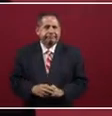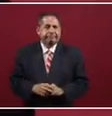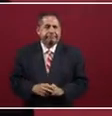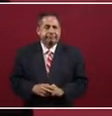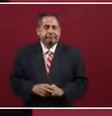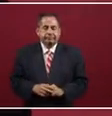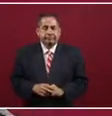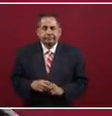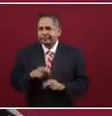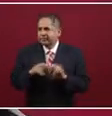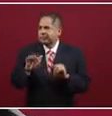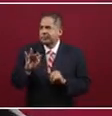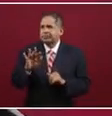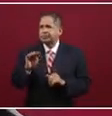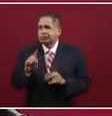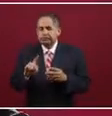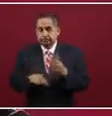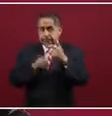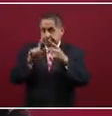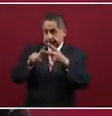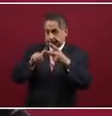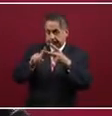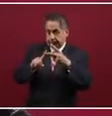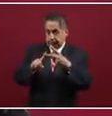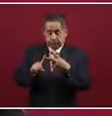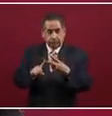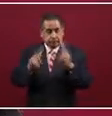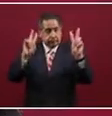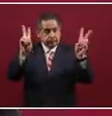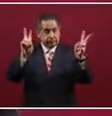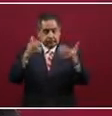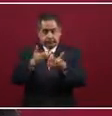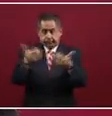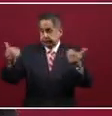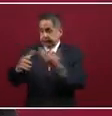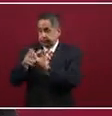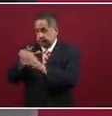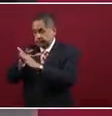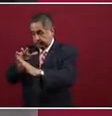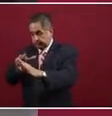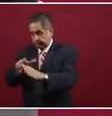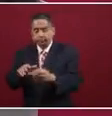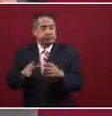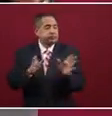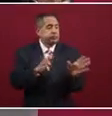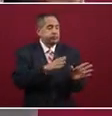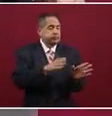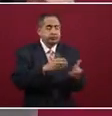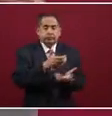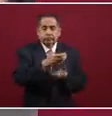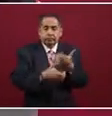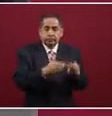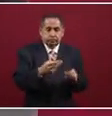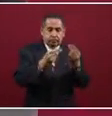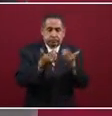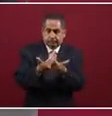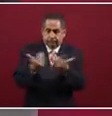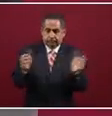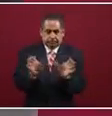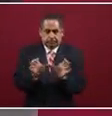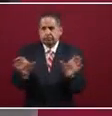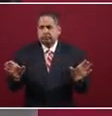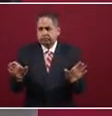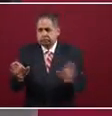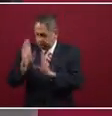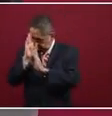Punto dos, migración se separa de comercio. regresamos cada cosa a su mesa.